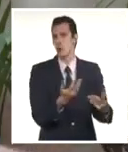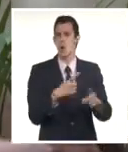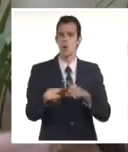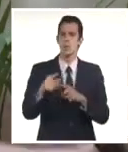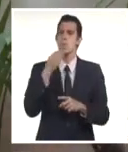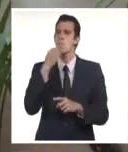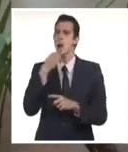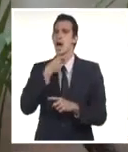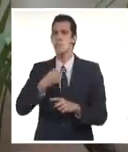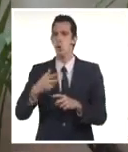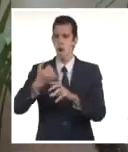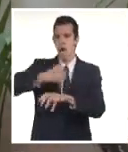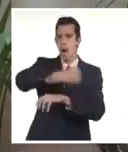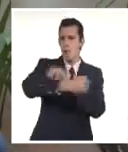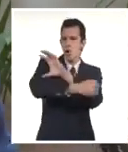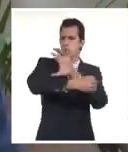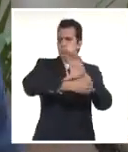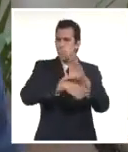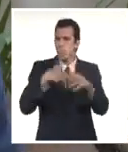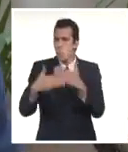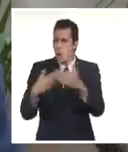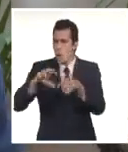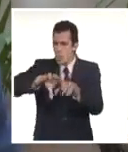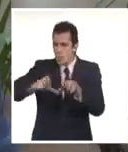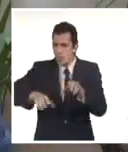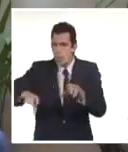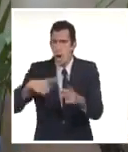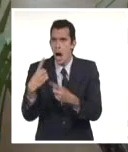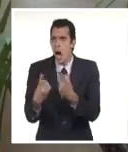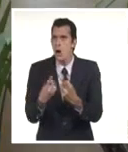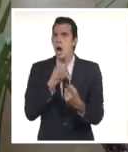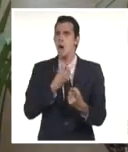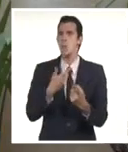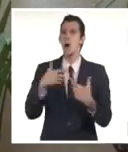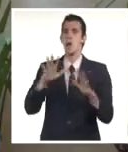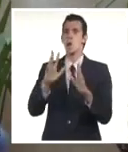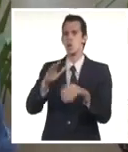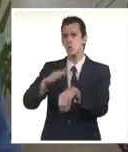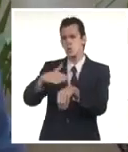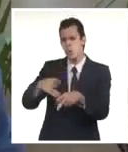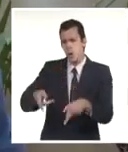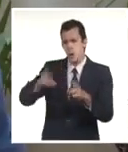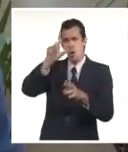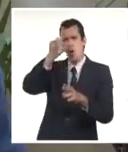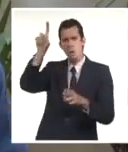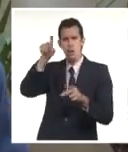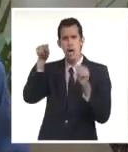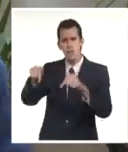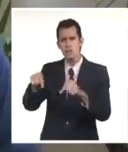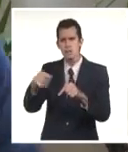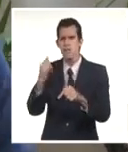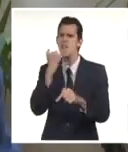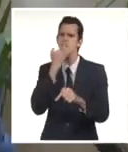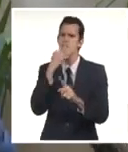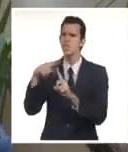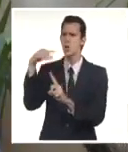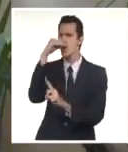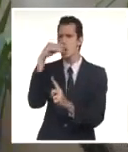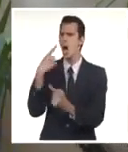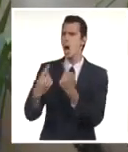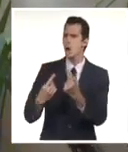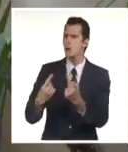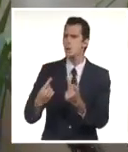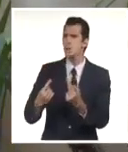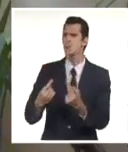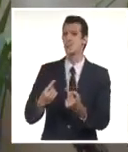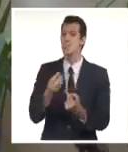si existieron problemas técnicos, hay que evaluar qué otras tecnologías que tengamos en hoteles o en otro tipo de instituciones pueden tener afectaciones y que eso nos sirva también